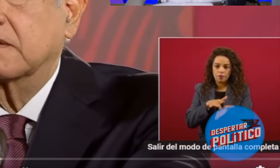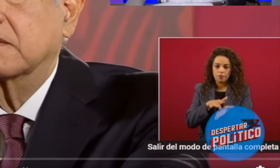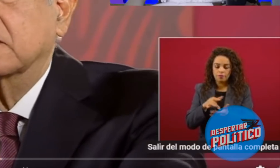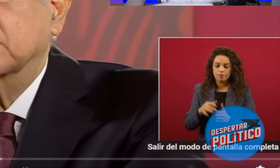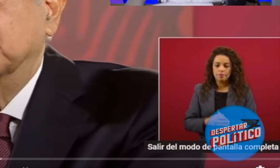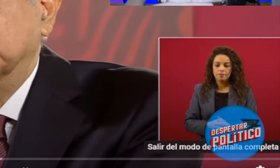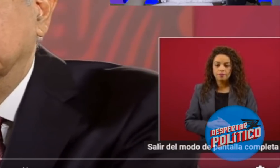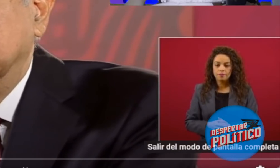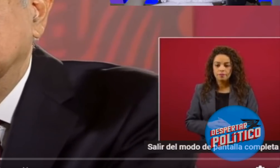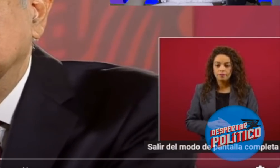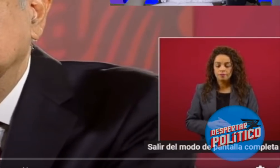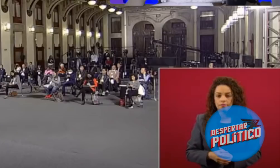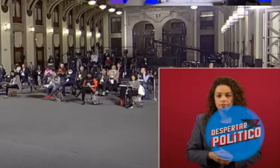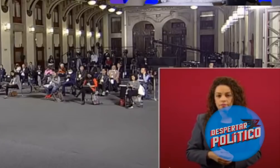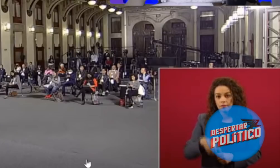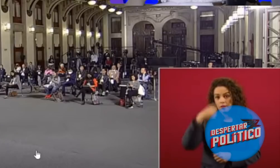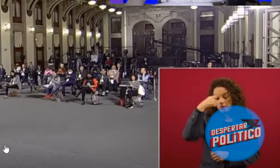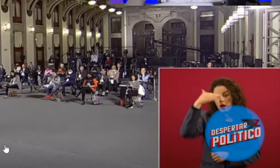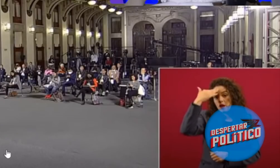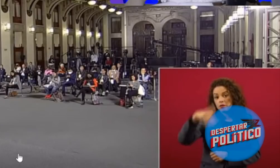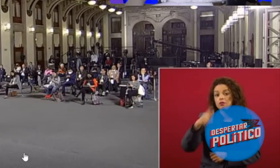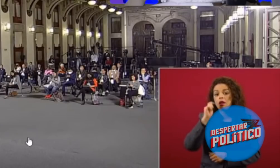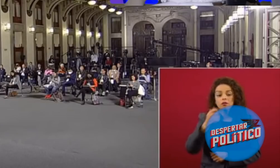deslindar responsabilidades.